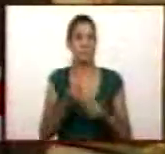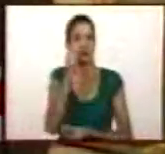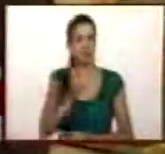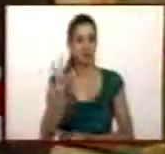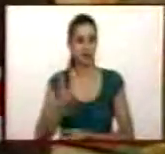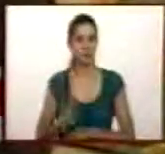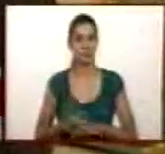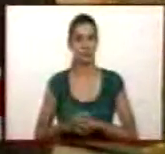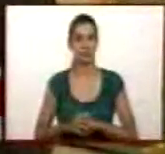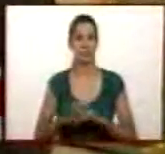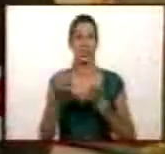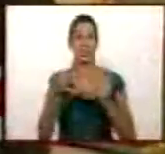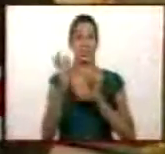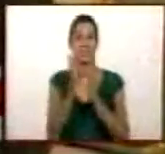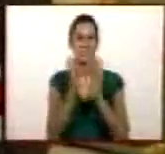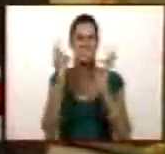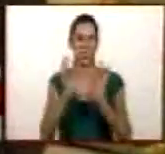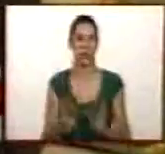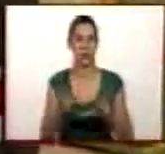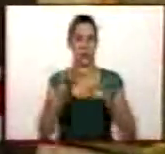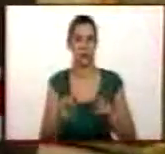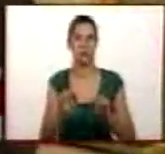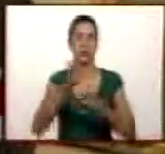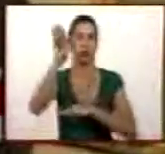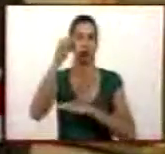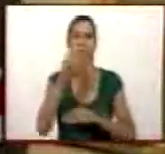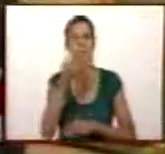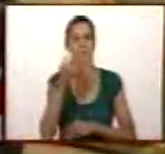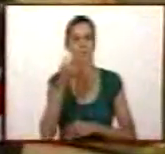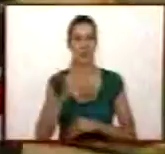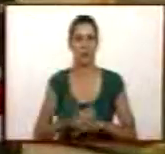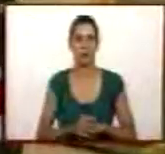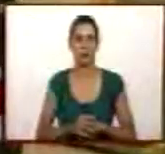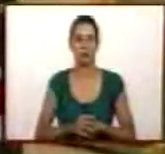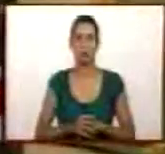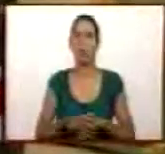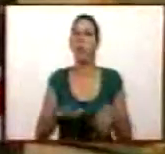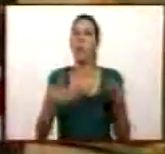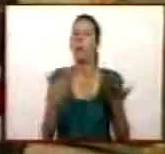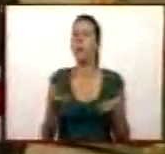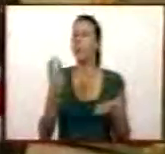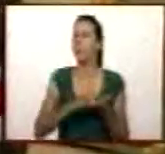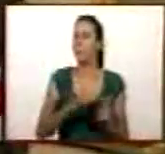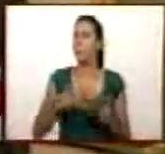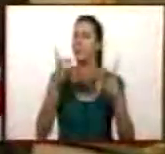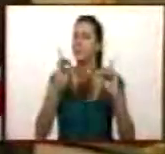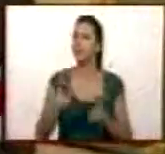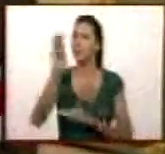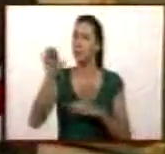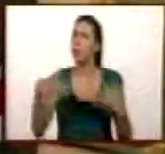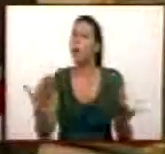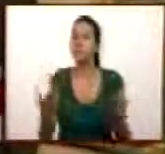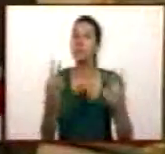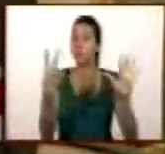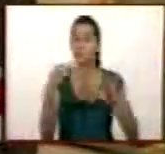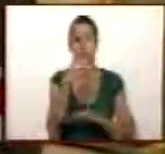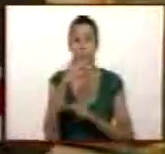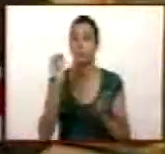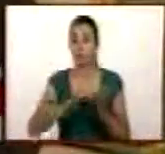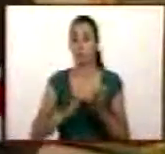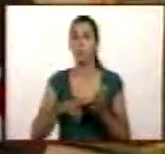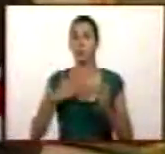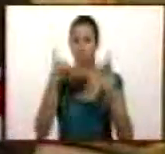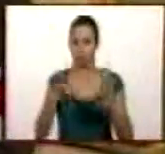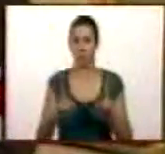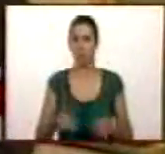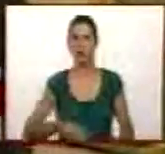abril aseguramos nuestro futuro. La próxima cita para asegurar el futuro, como lo decía el comandante presidente Hugo Chávez, es el 7 de octubre.